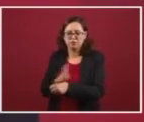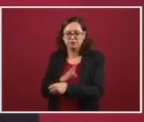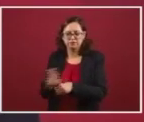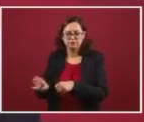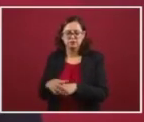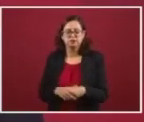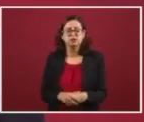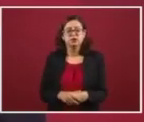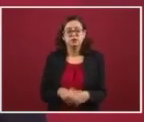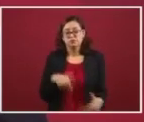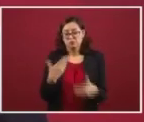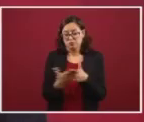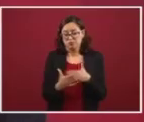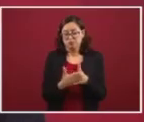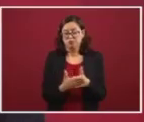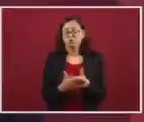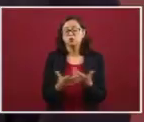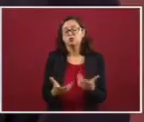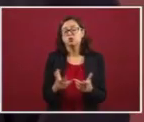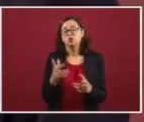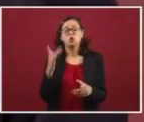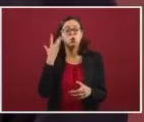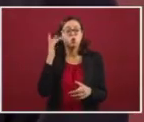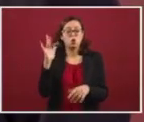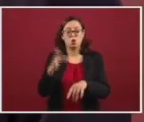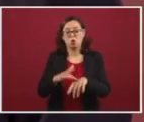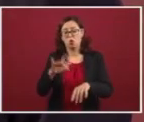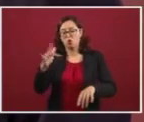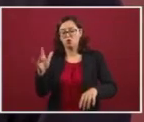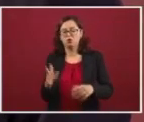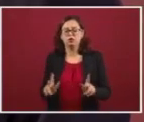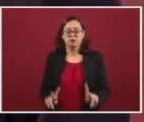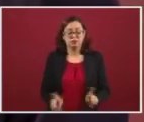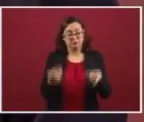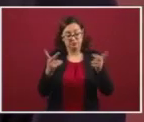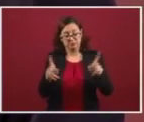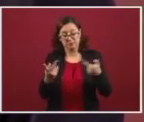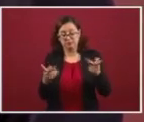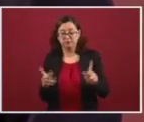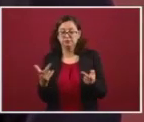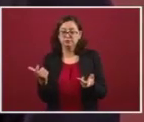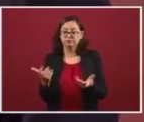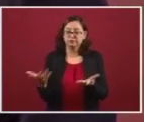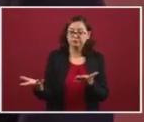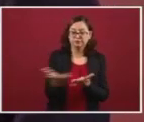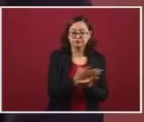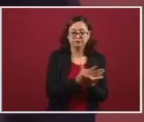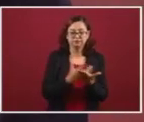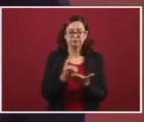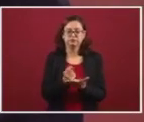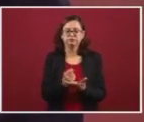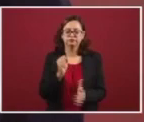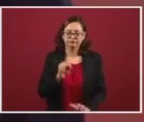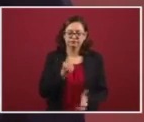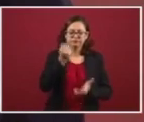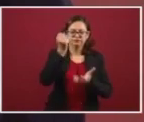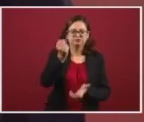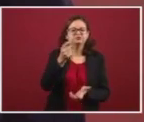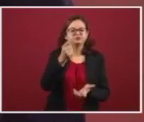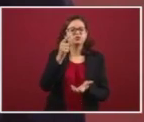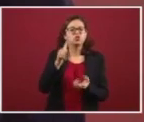joyas va a ser para la construcción de caminos en la sierra de